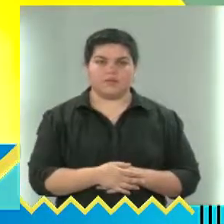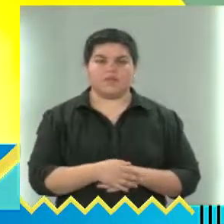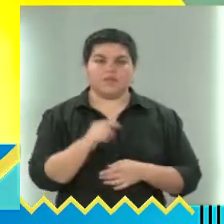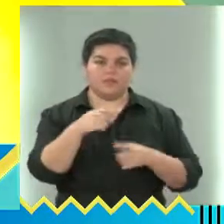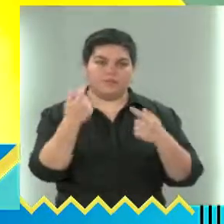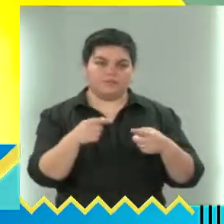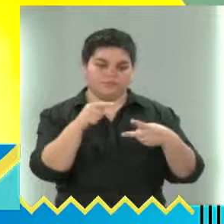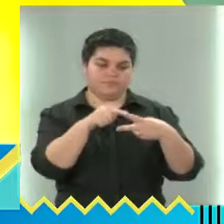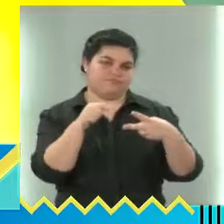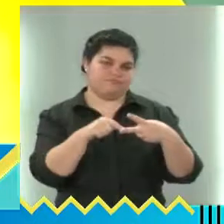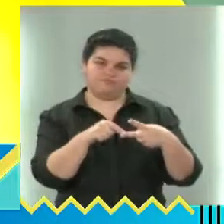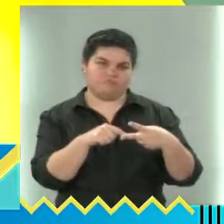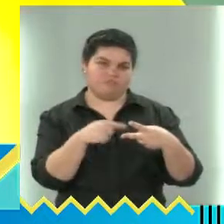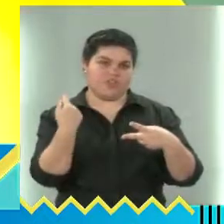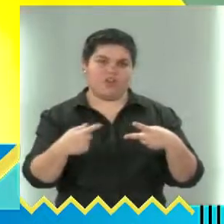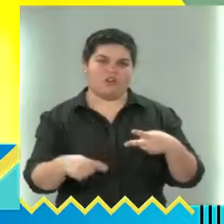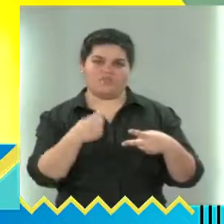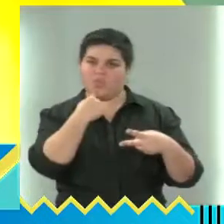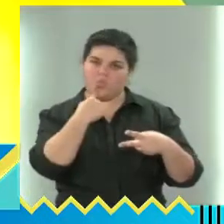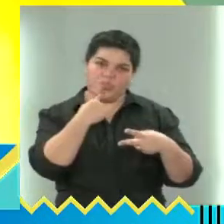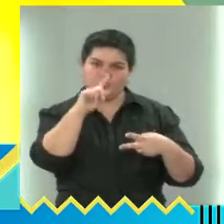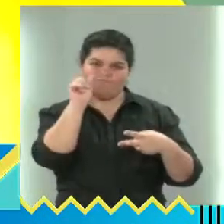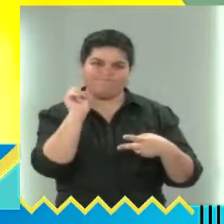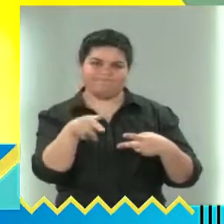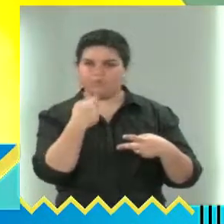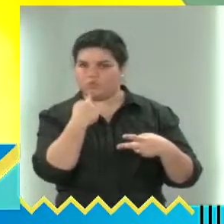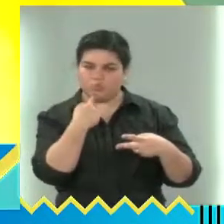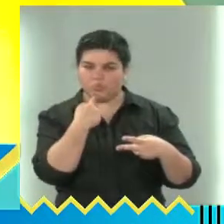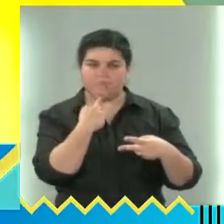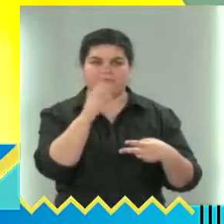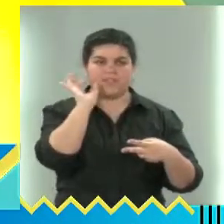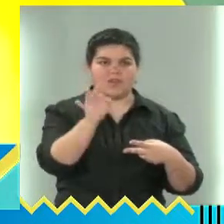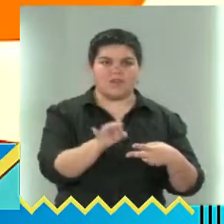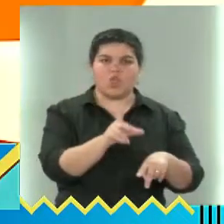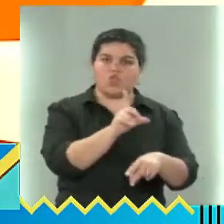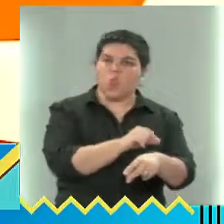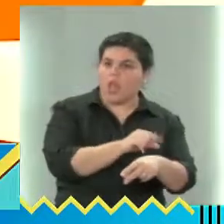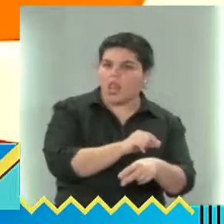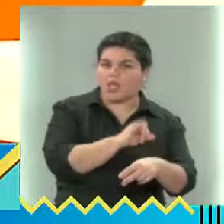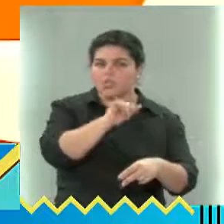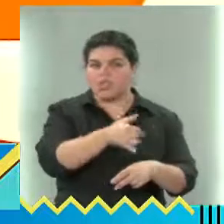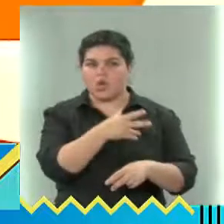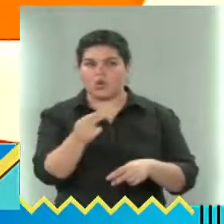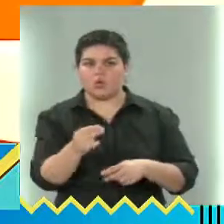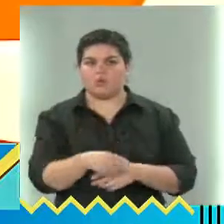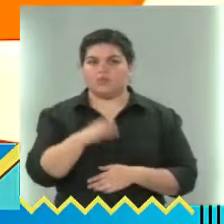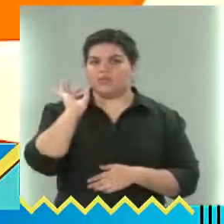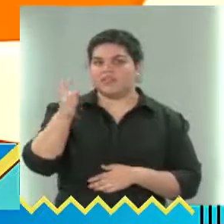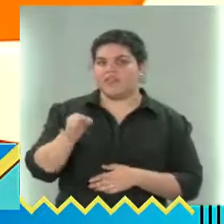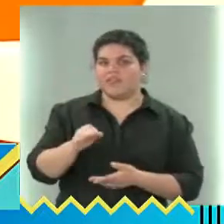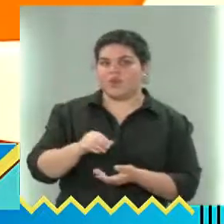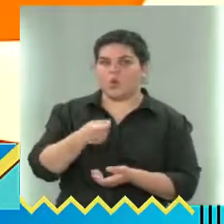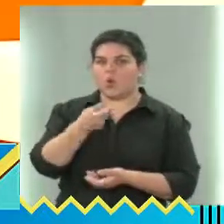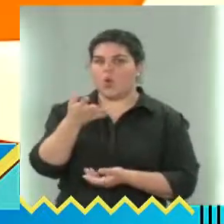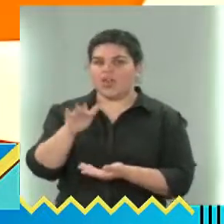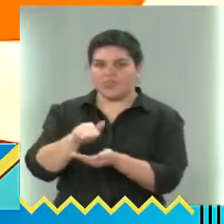dos inconvenientes o incógnitas que tienen, que si les va a pasar algo, si duele. La cantidad de sangre por ahí, cantidad que